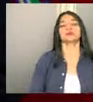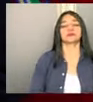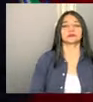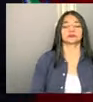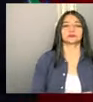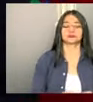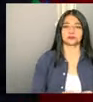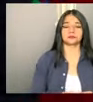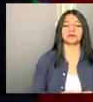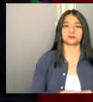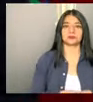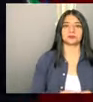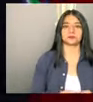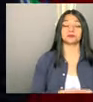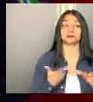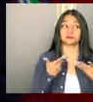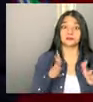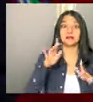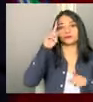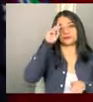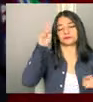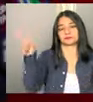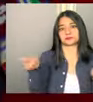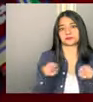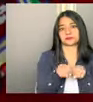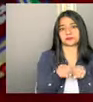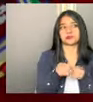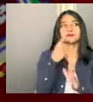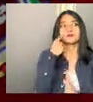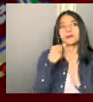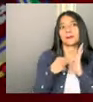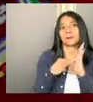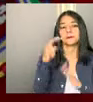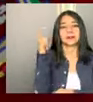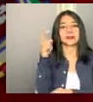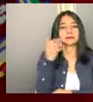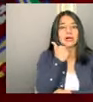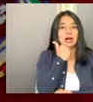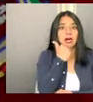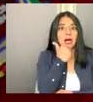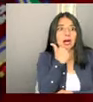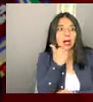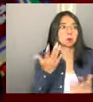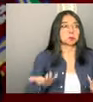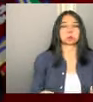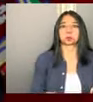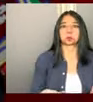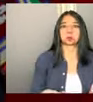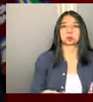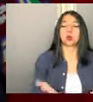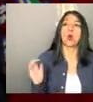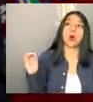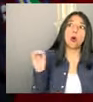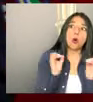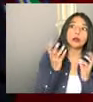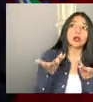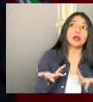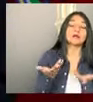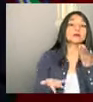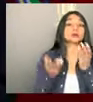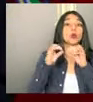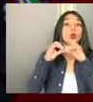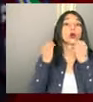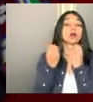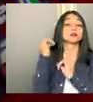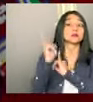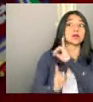En principio hemos acordado que, si es del caso, recurriríamos a organismos internacionales del PNUD, pero